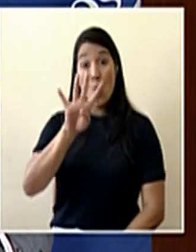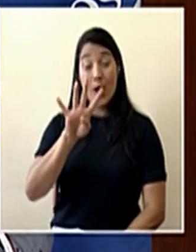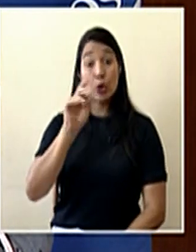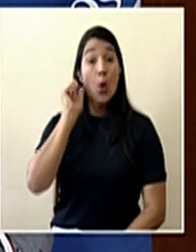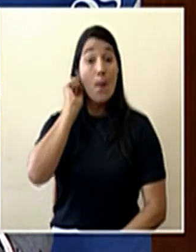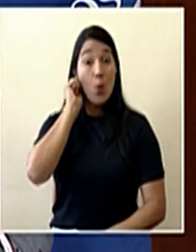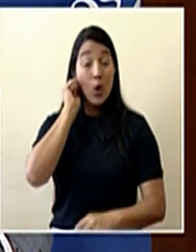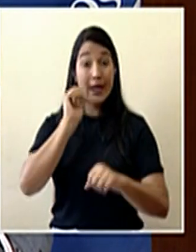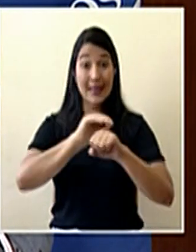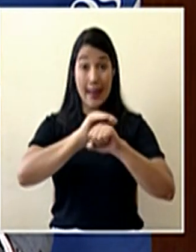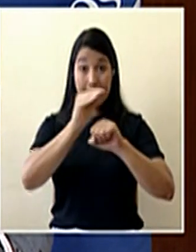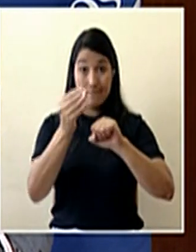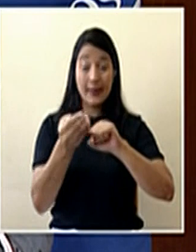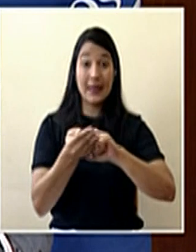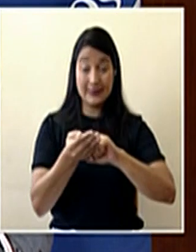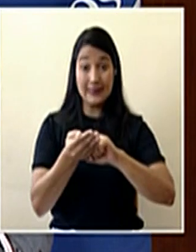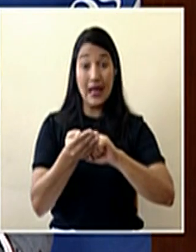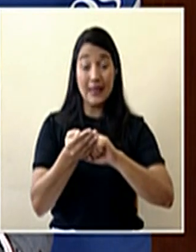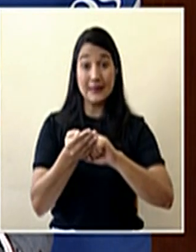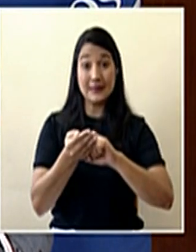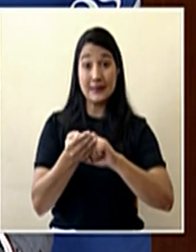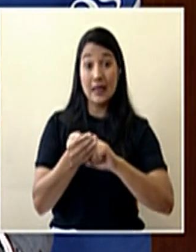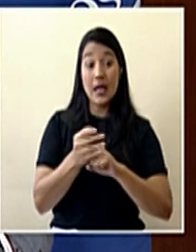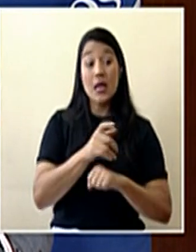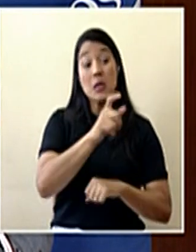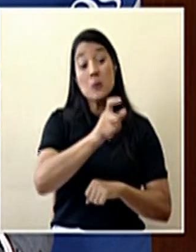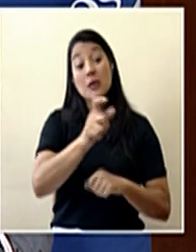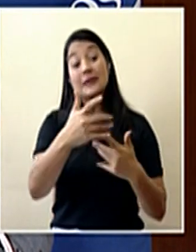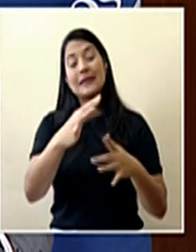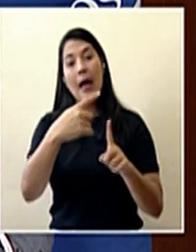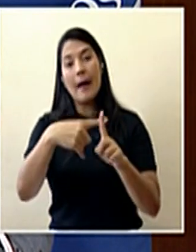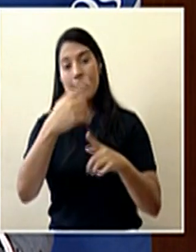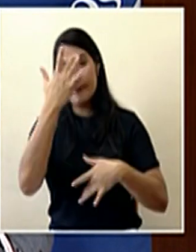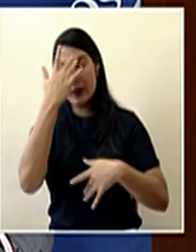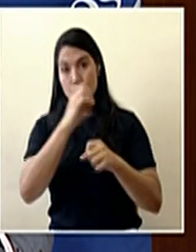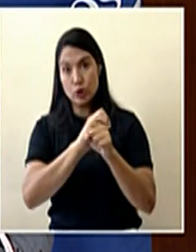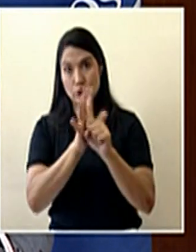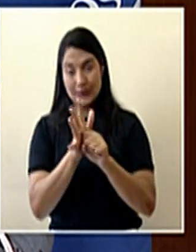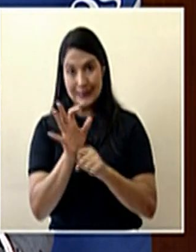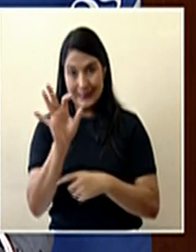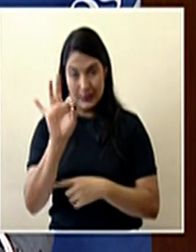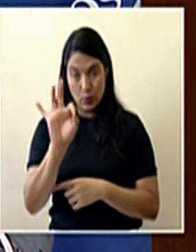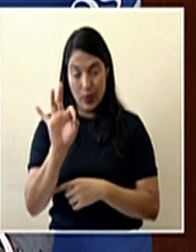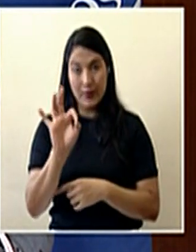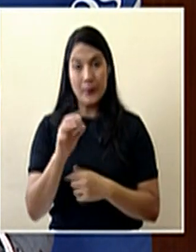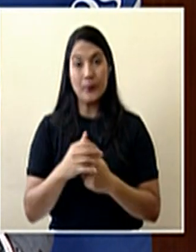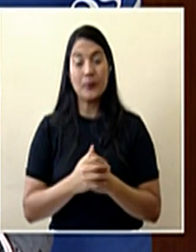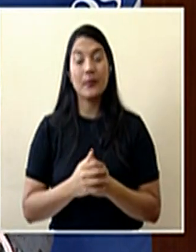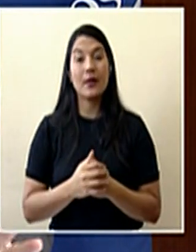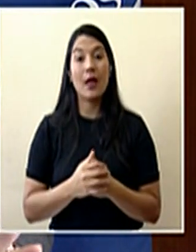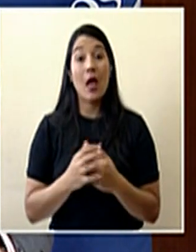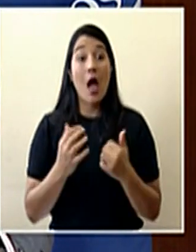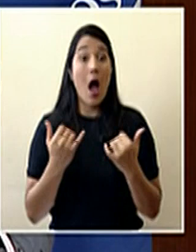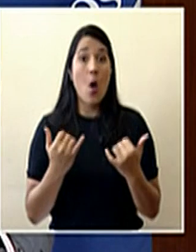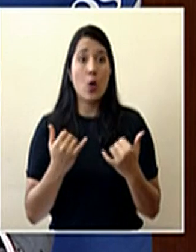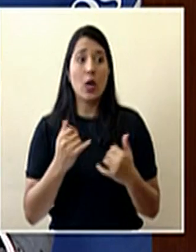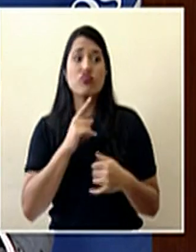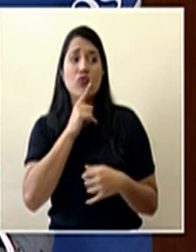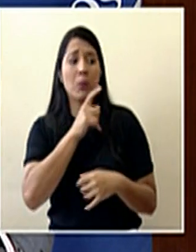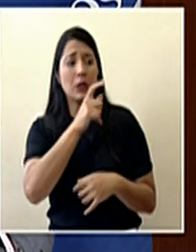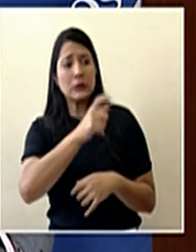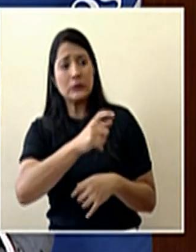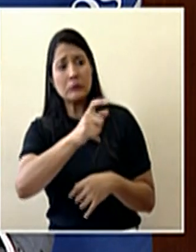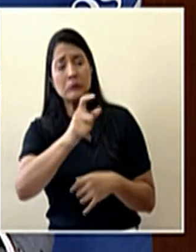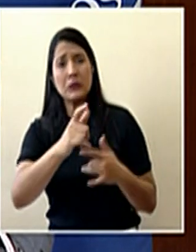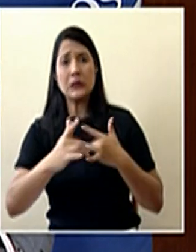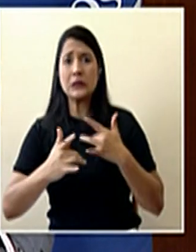mujeres que están en estado de embarazo que se encuentran positivas por COVID-19. Están en realidad con